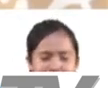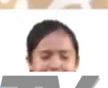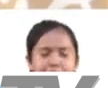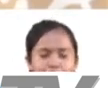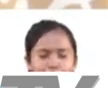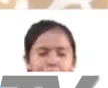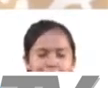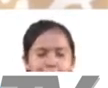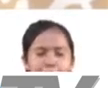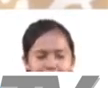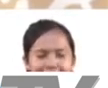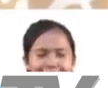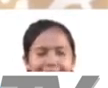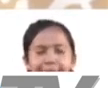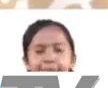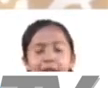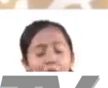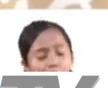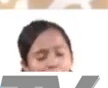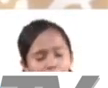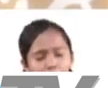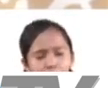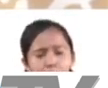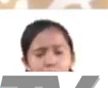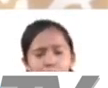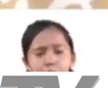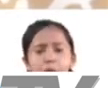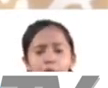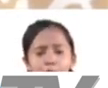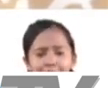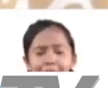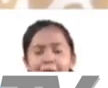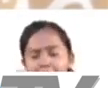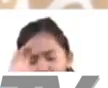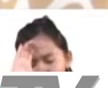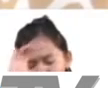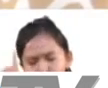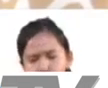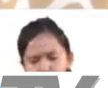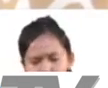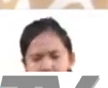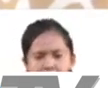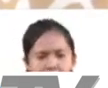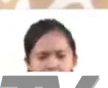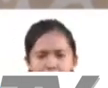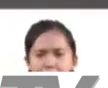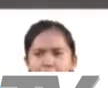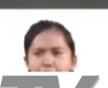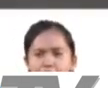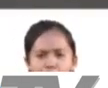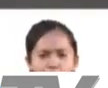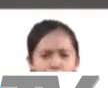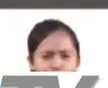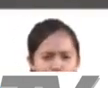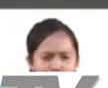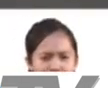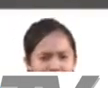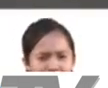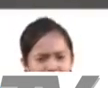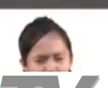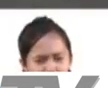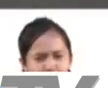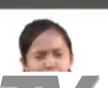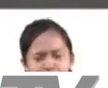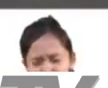metro de la Ciudad de México. El segundo objetivo es turístico y cultural. es parte del proyecto Chapultepec Naturaleza